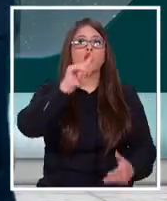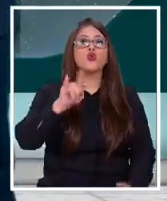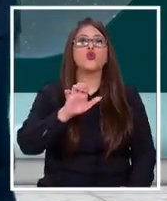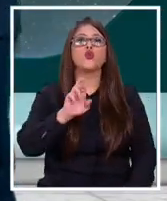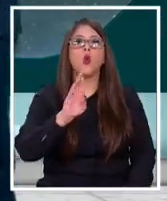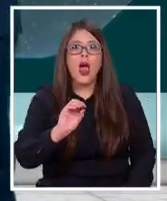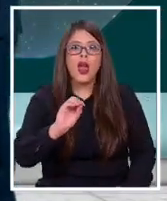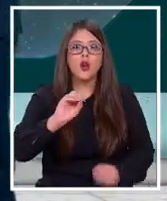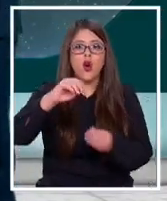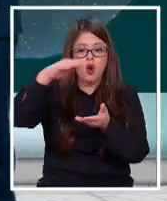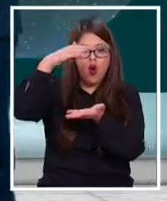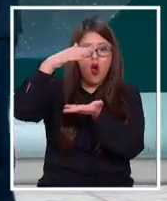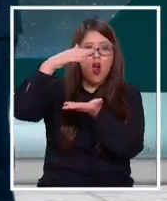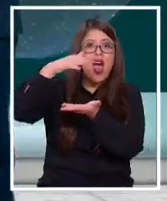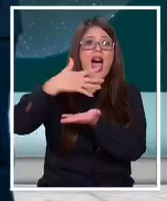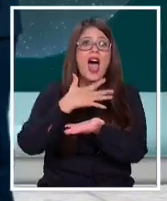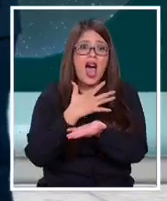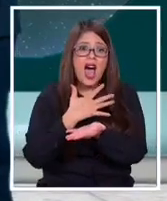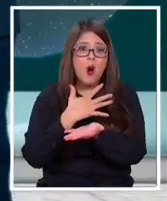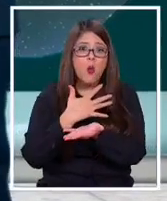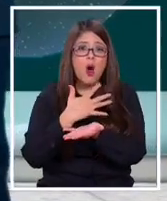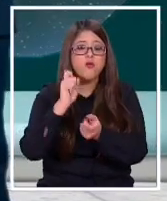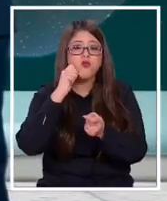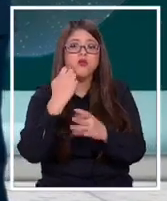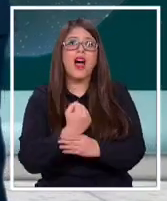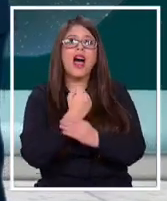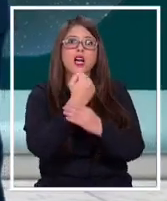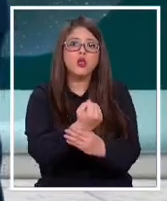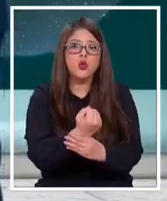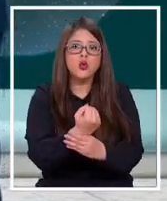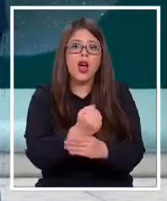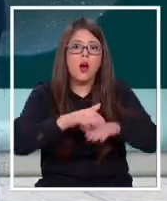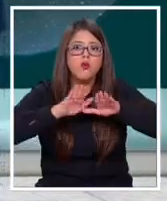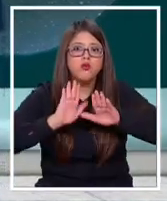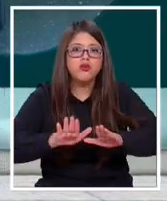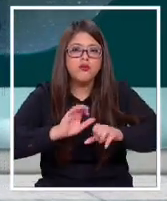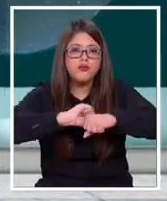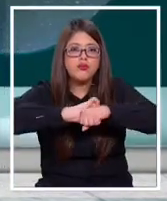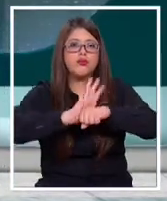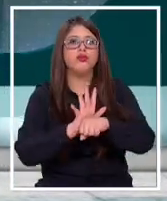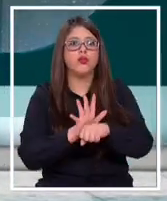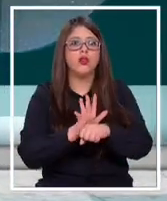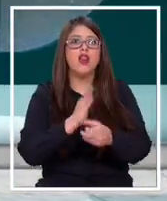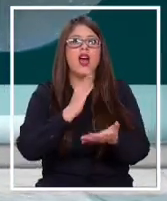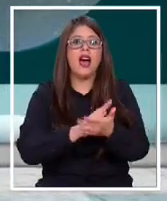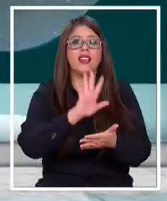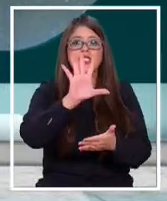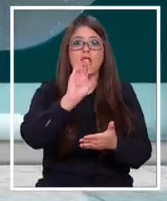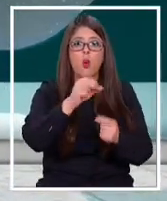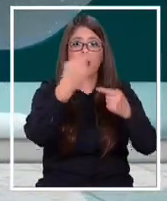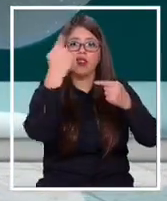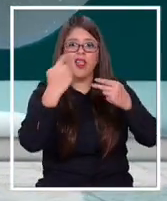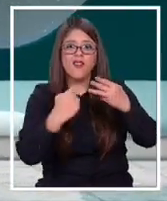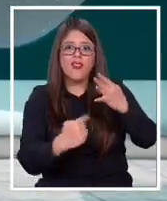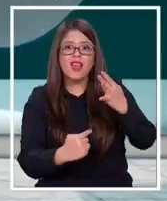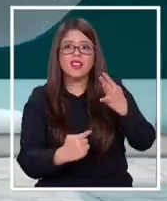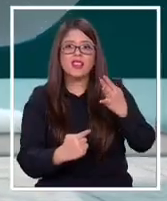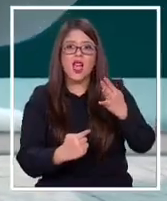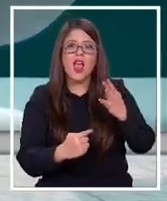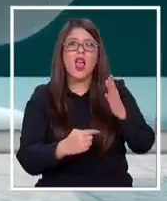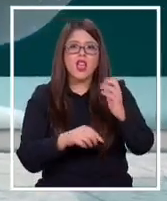el COVID-19 que ayudaría a neutralizar el virus en casos moderados y severos, hasta 50 veces